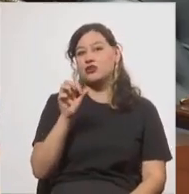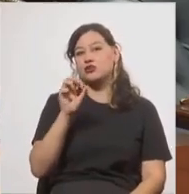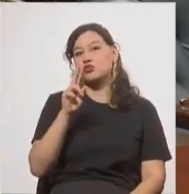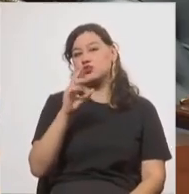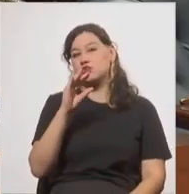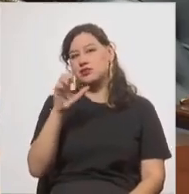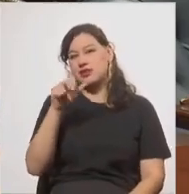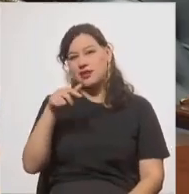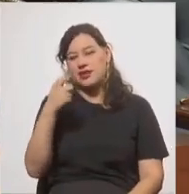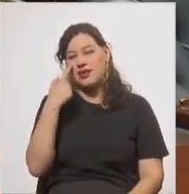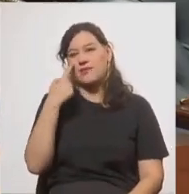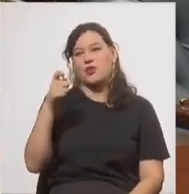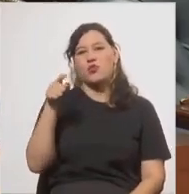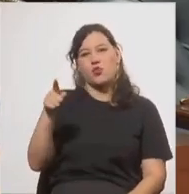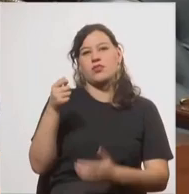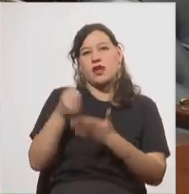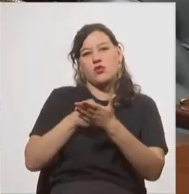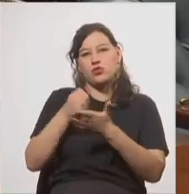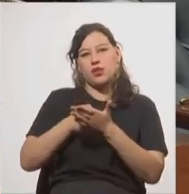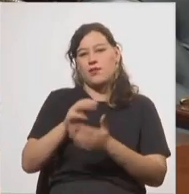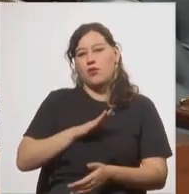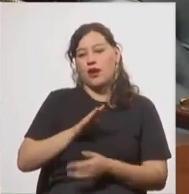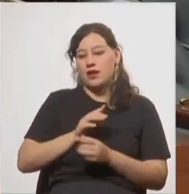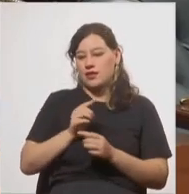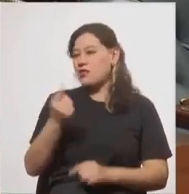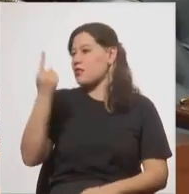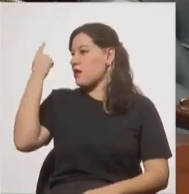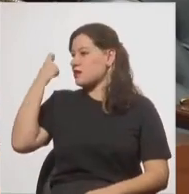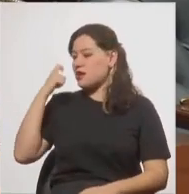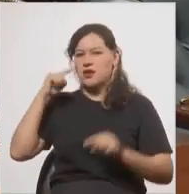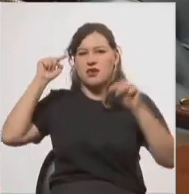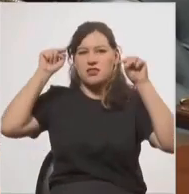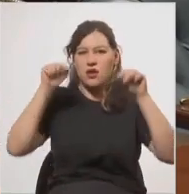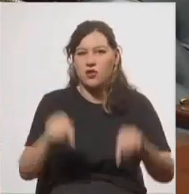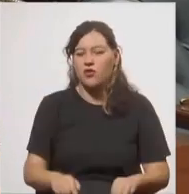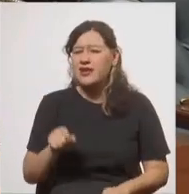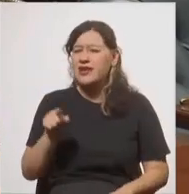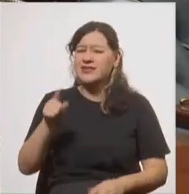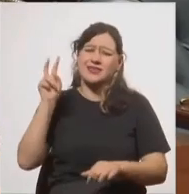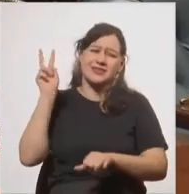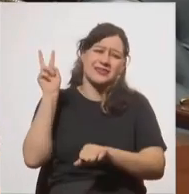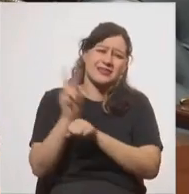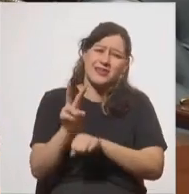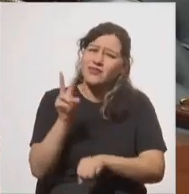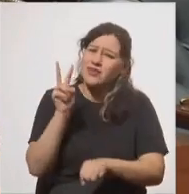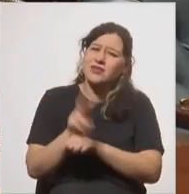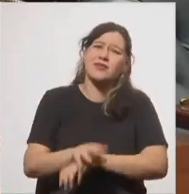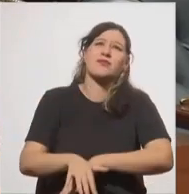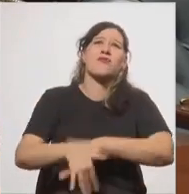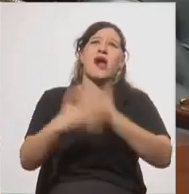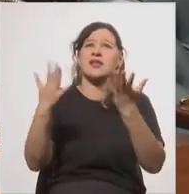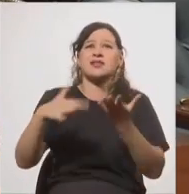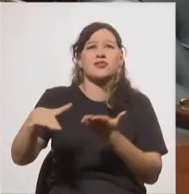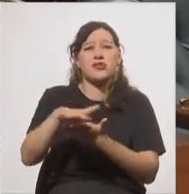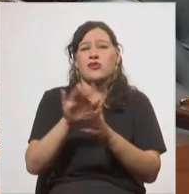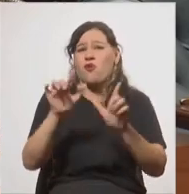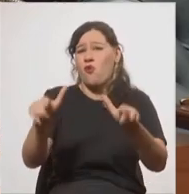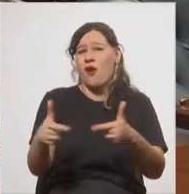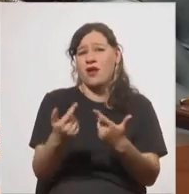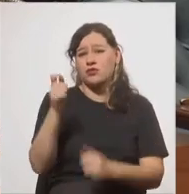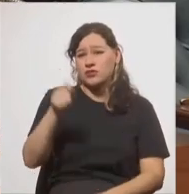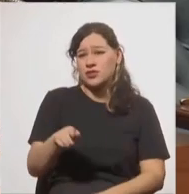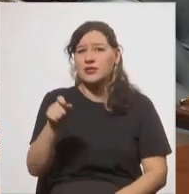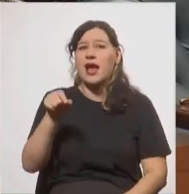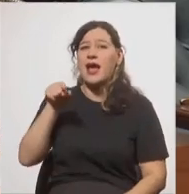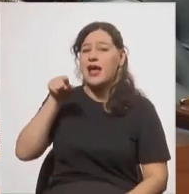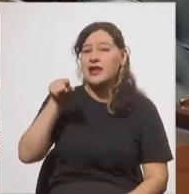reconocemos la lucha de las mujeres de ayer y de hoy. Fue una incansable defensora ante cualquier injusticia. Y fue esto lo que la